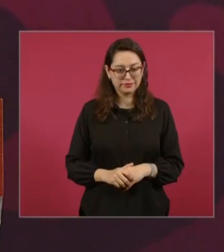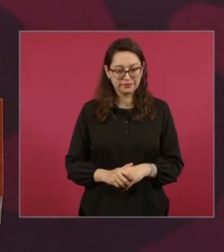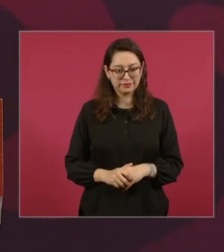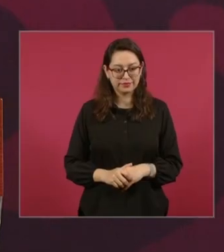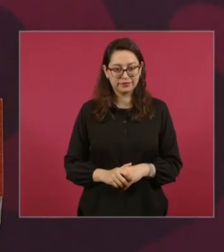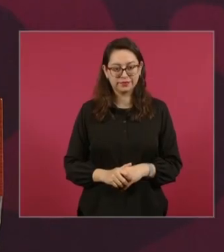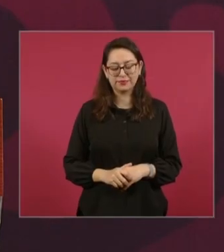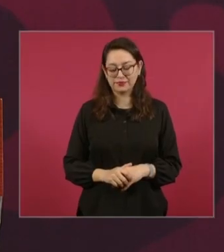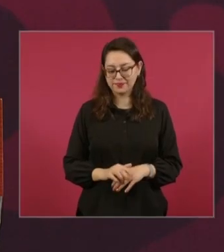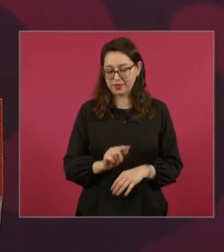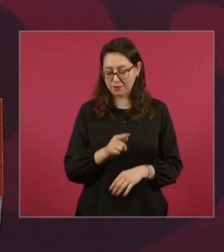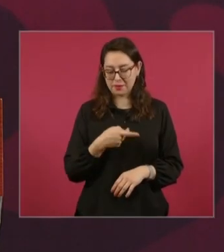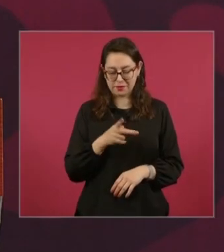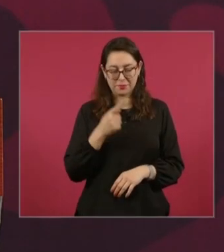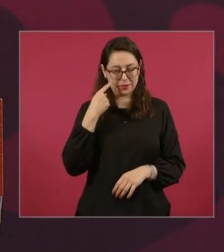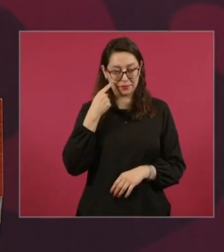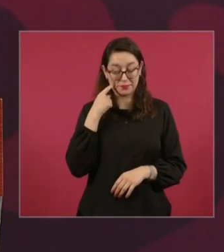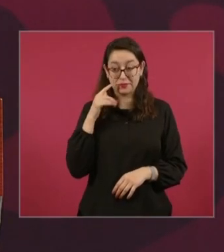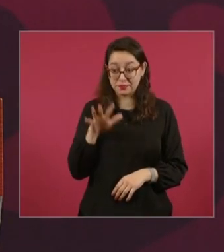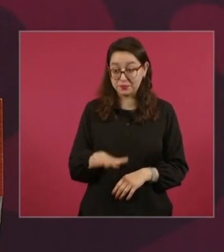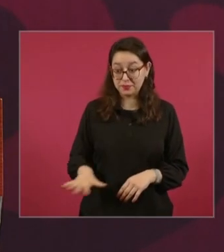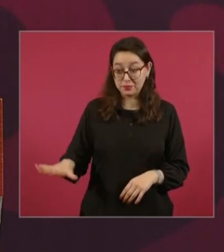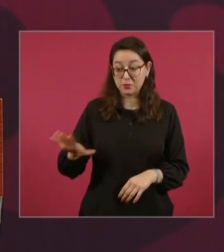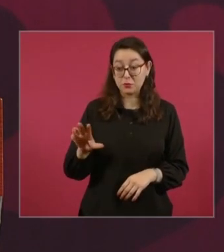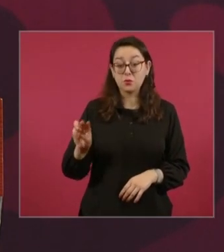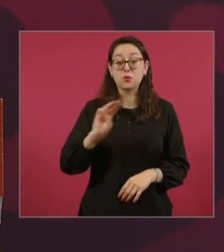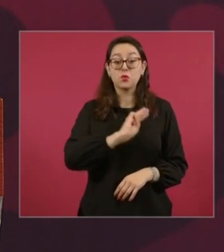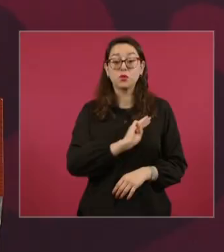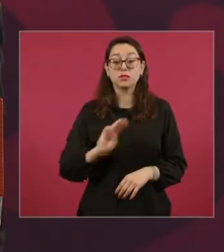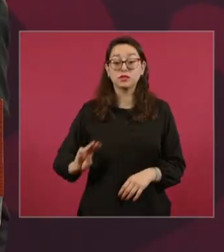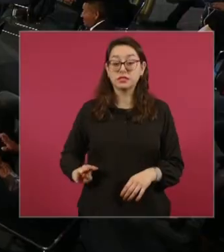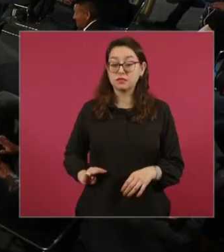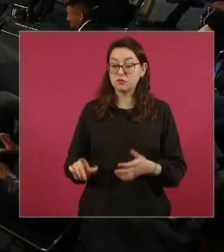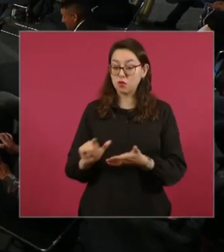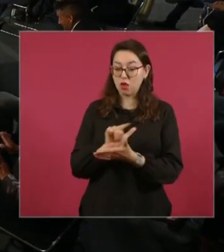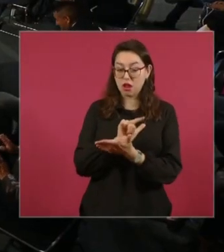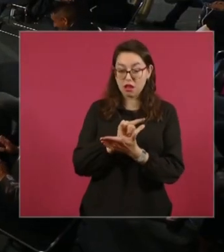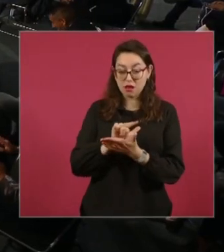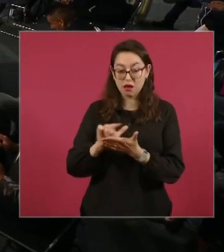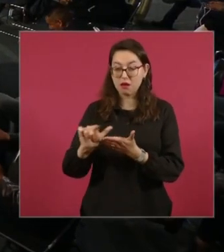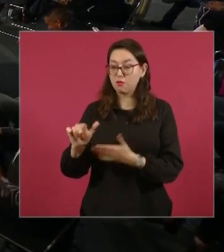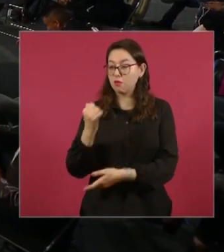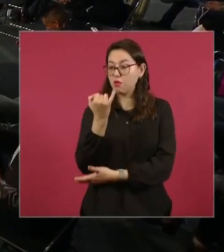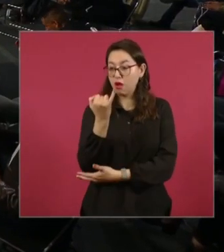están limpias las calles y sus jardines,